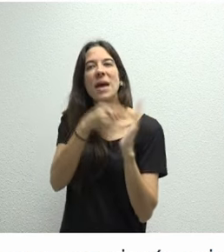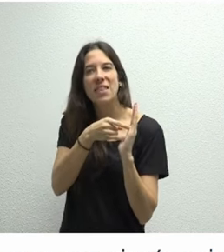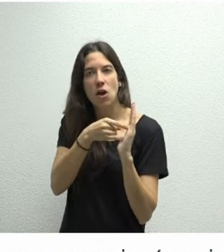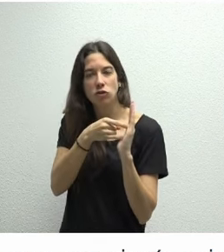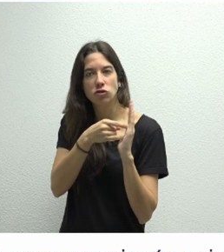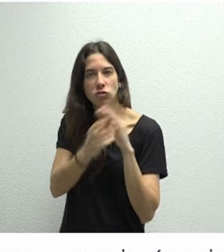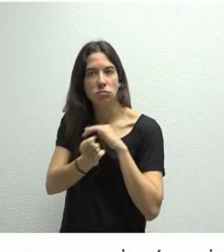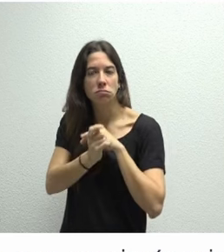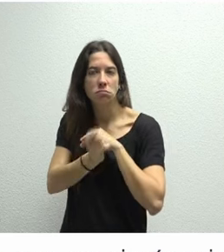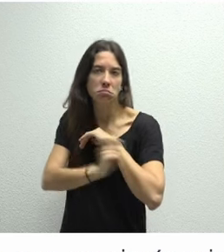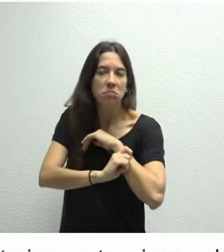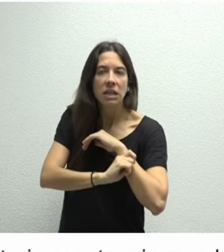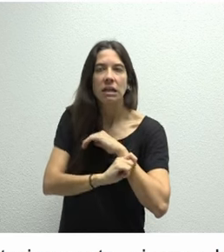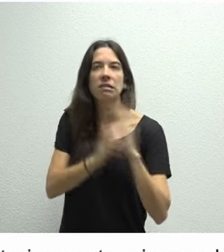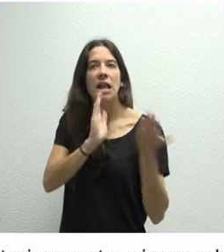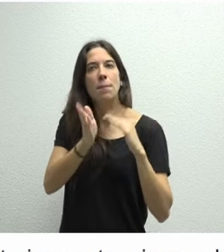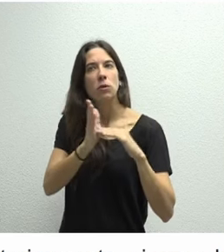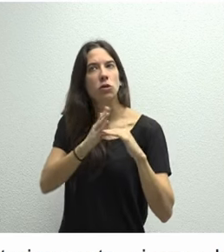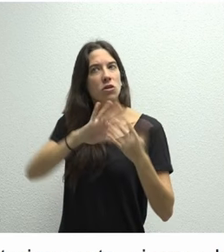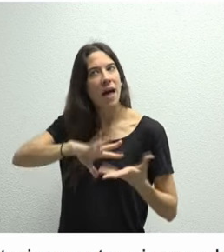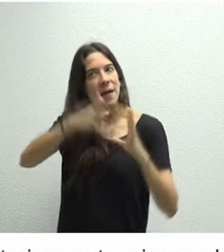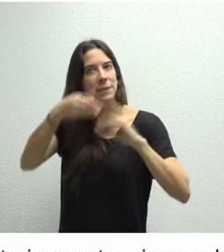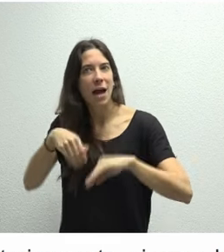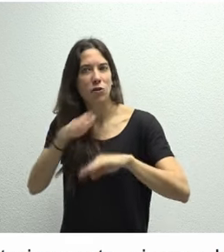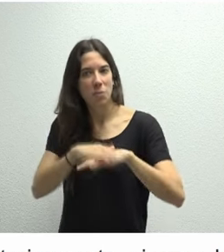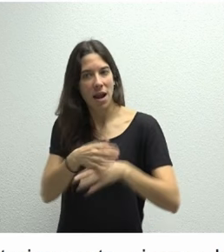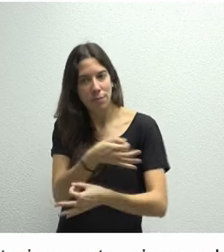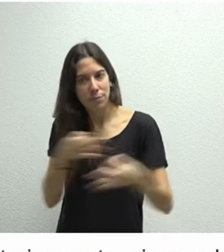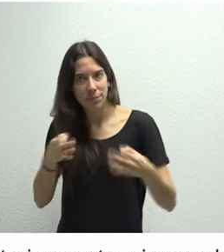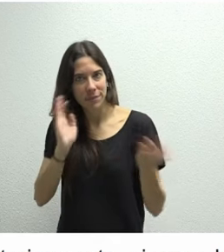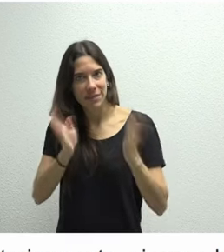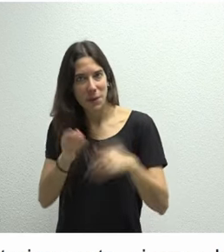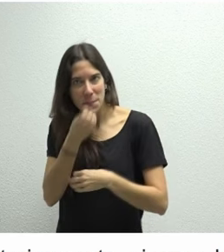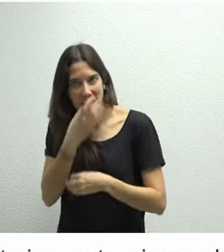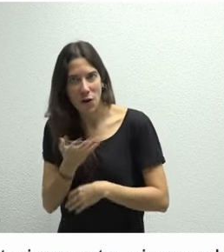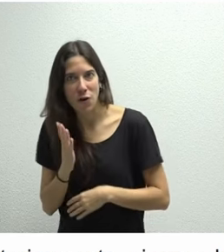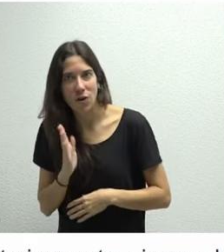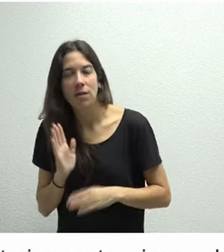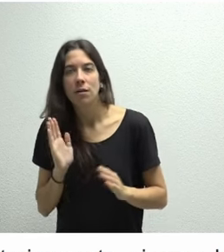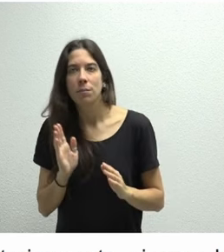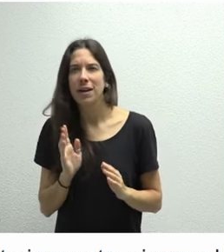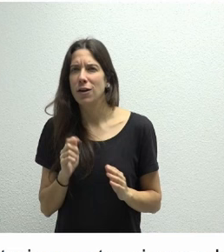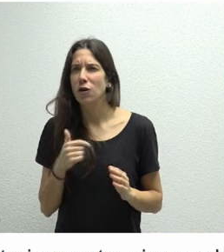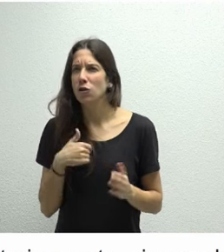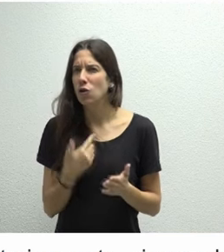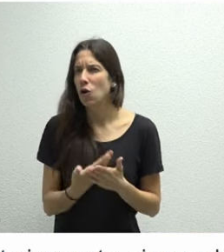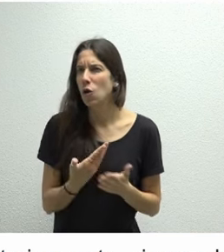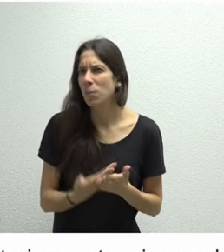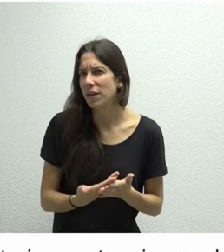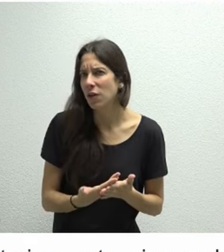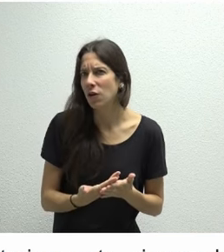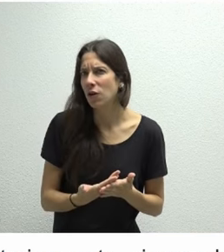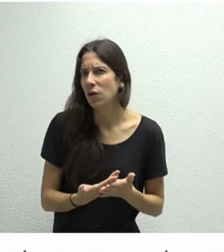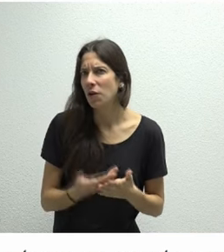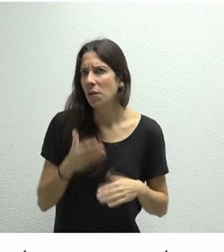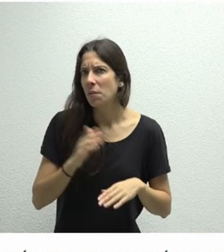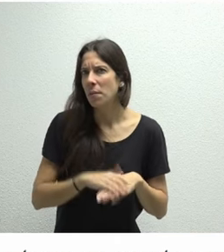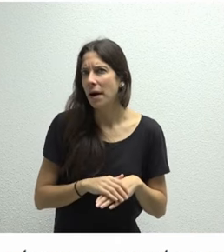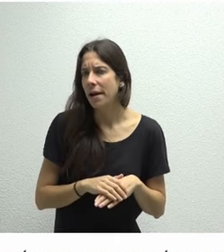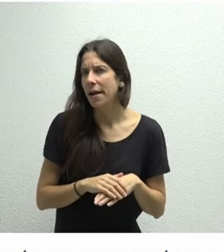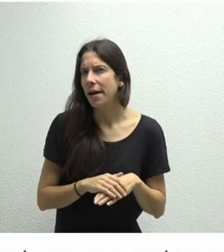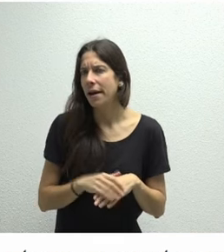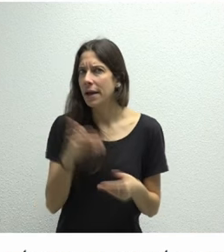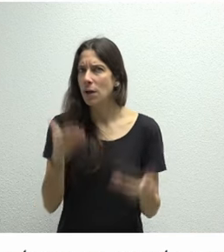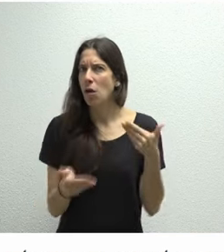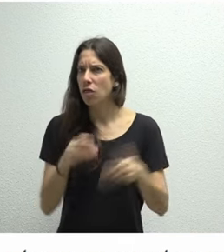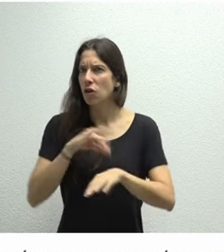sean más afines al perfil del paciente Pero en ningún caso en ningún caso es posible tenerlo en cuenta en hacer una evaluación